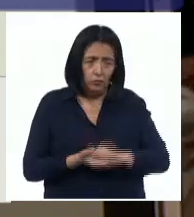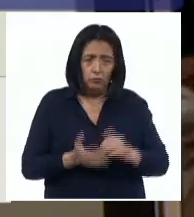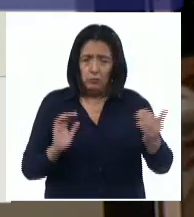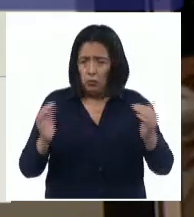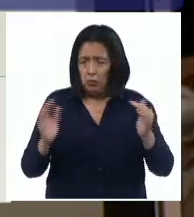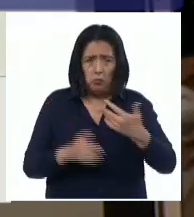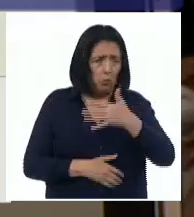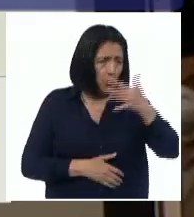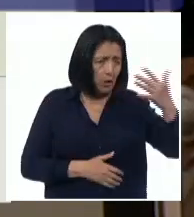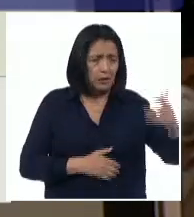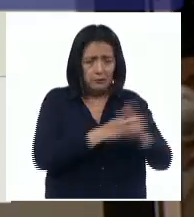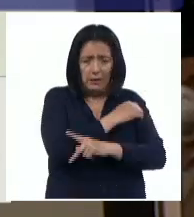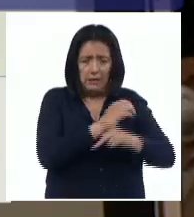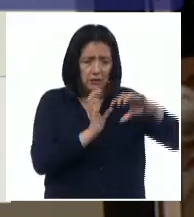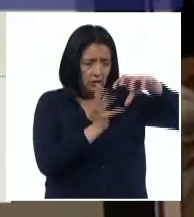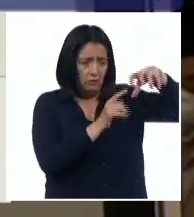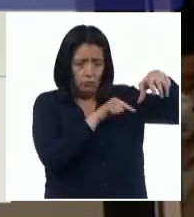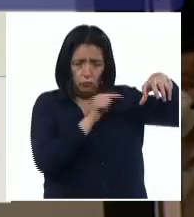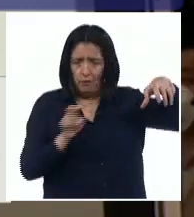compararlo con cualquier país del mundo y van a ver